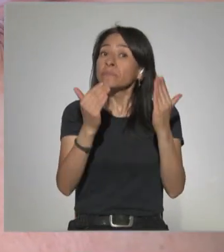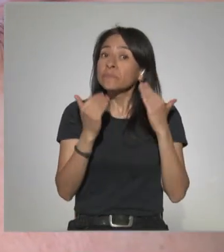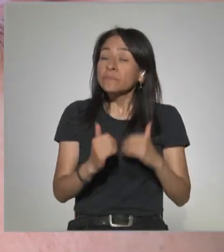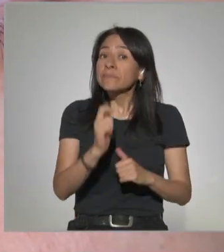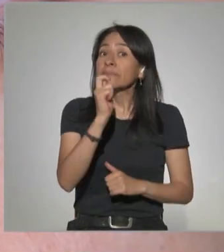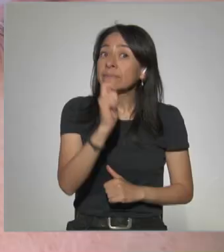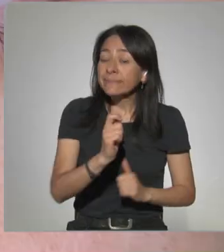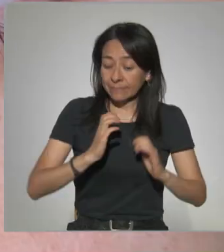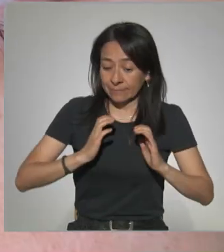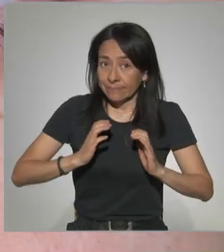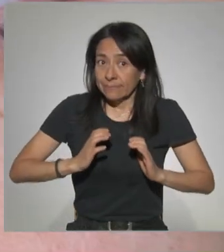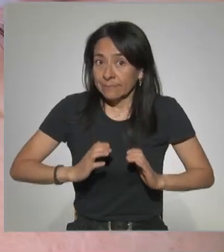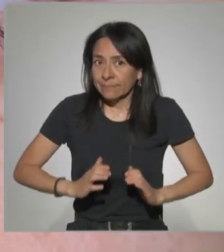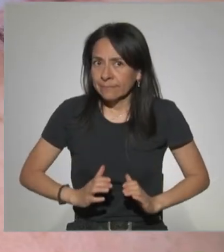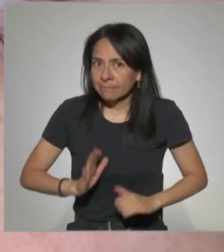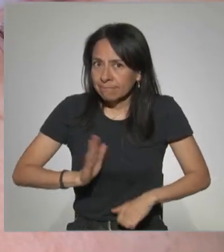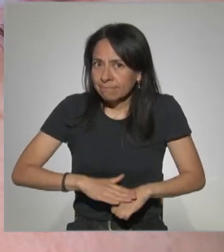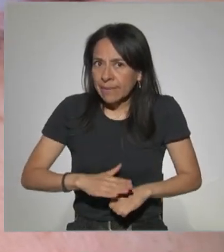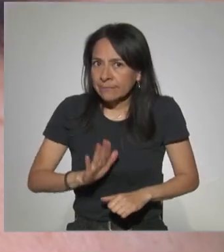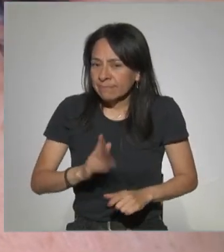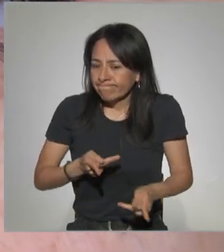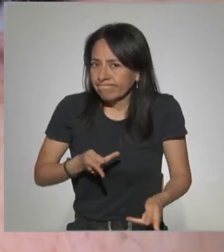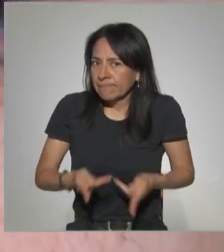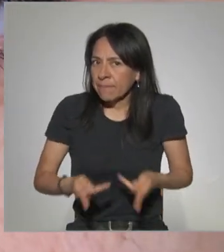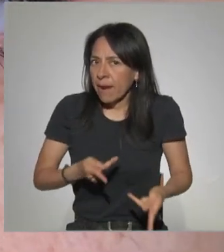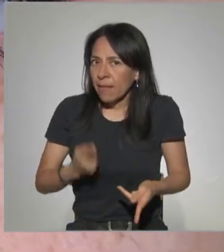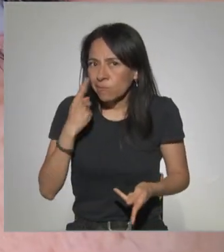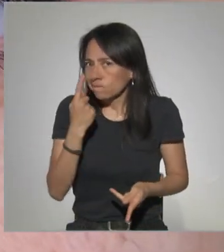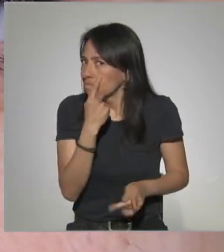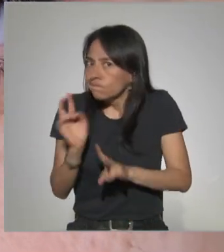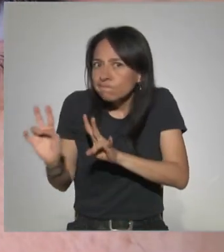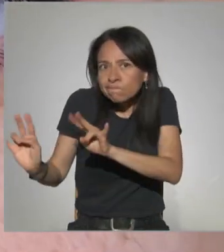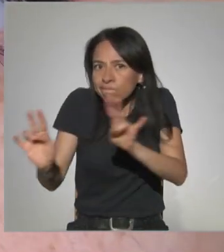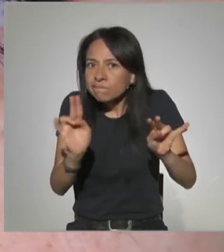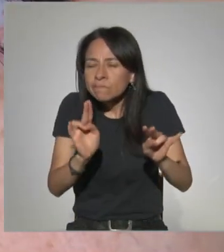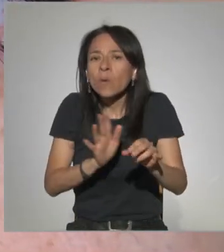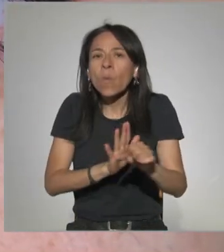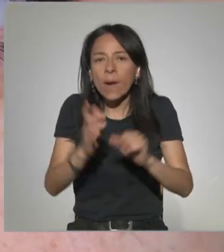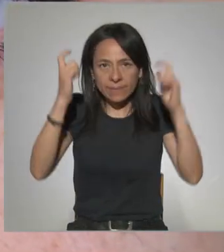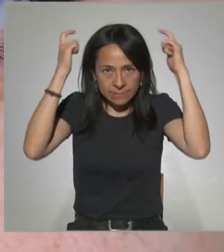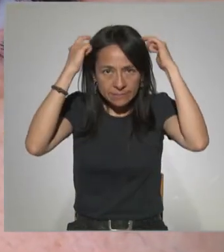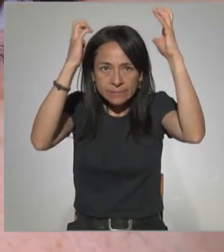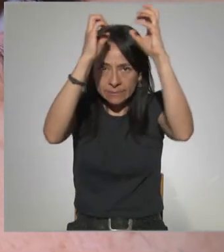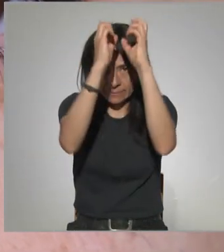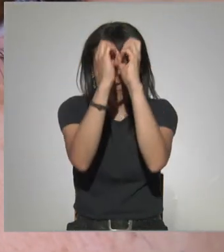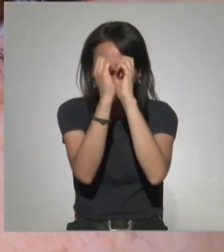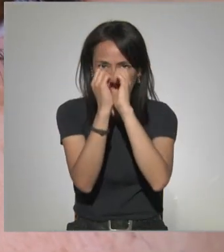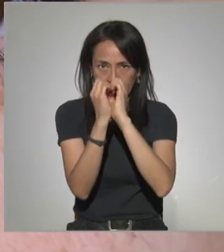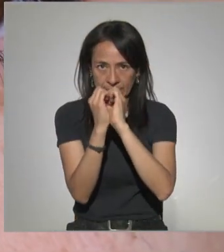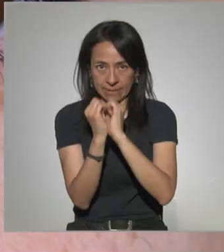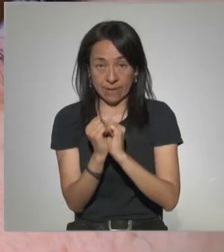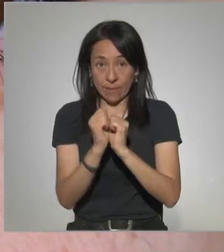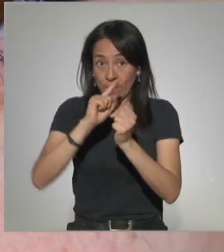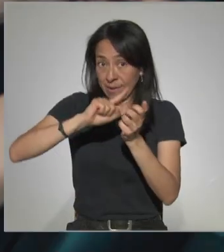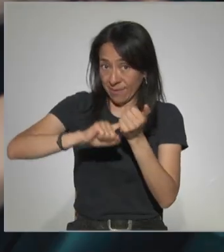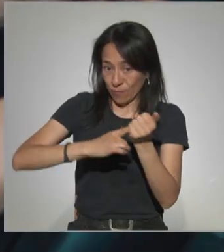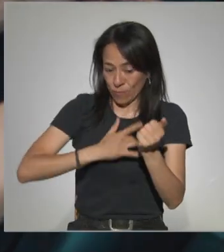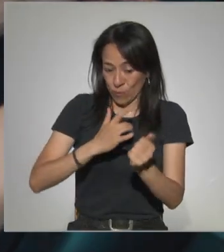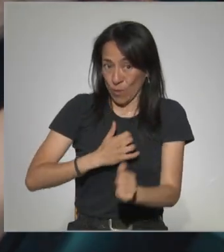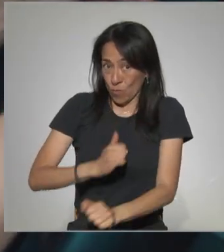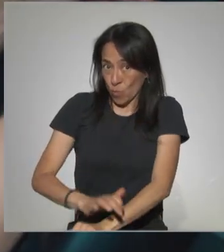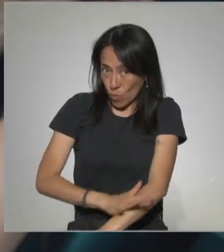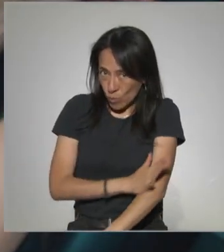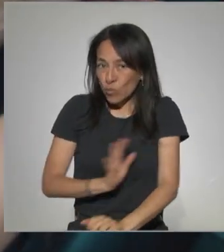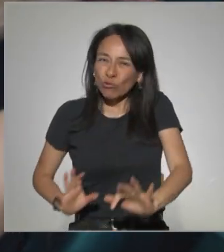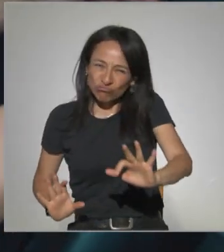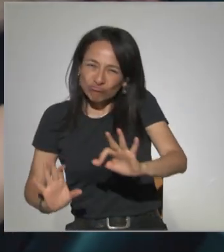cuerpo mucho más alerta, ¿no? Y esto incluye al cerebro. Nuestro cerebro activa la zona emocional relacionada con